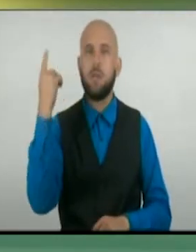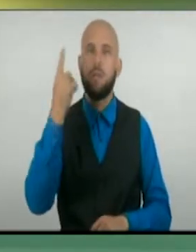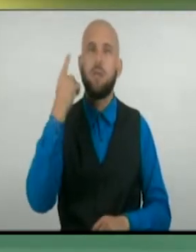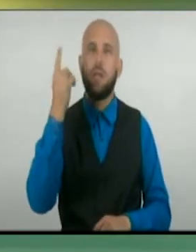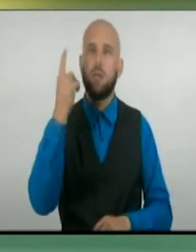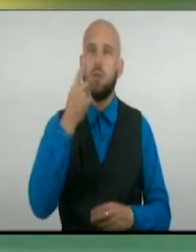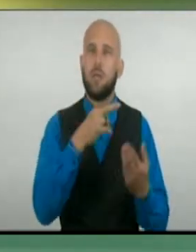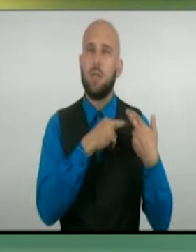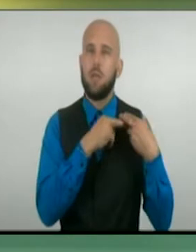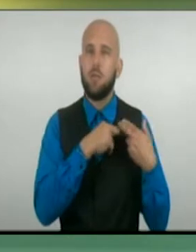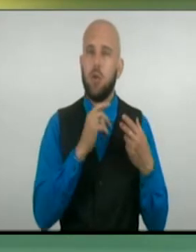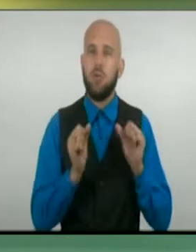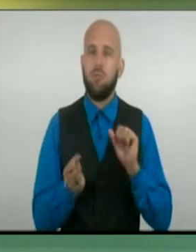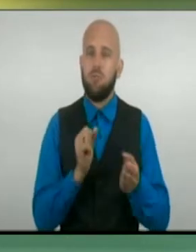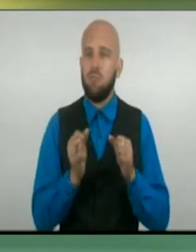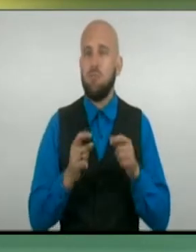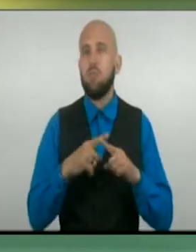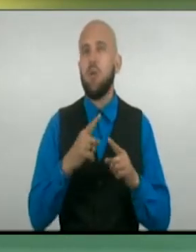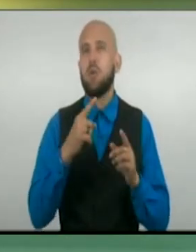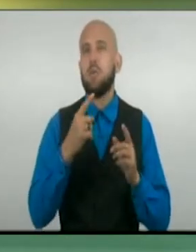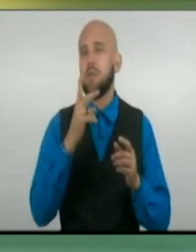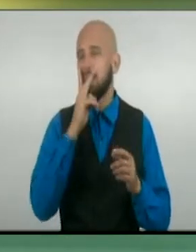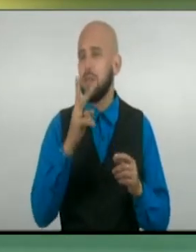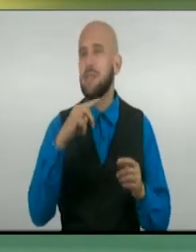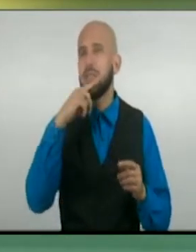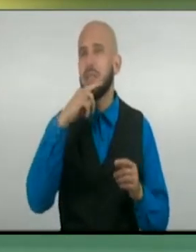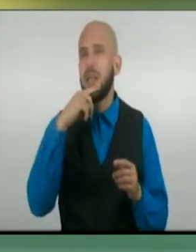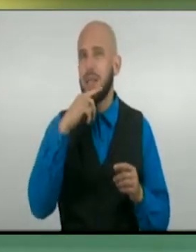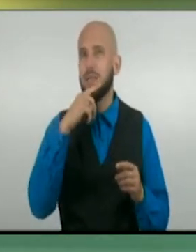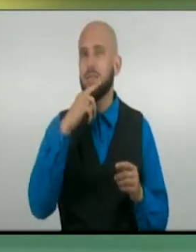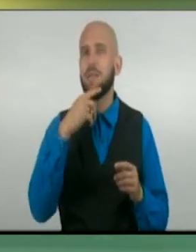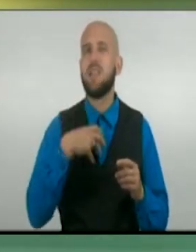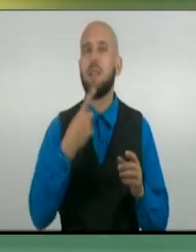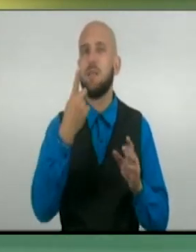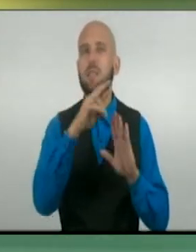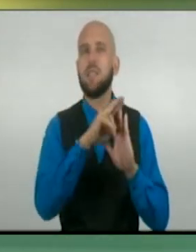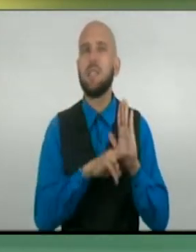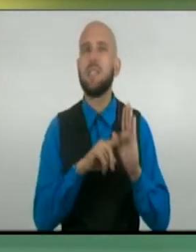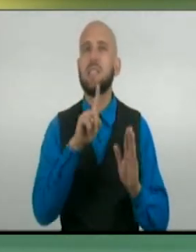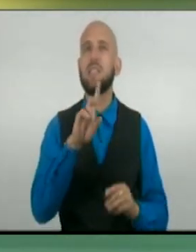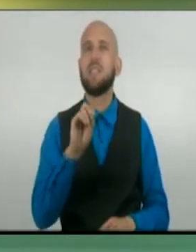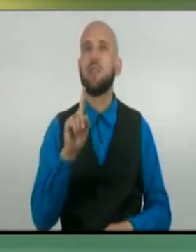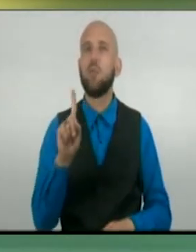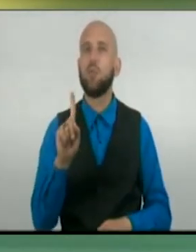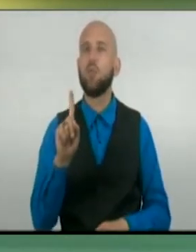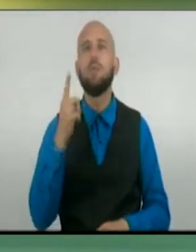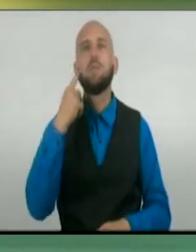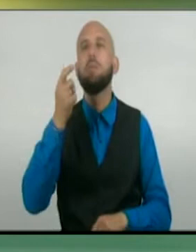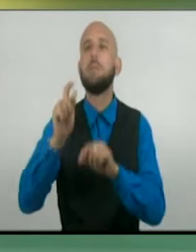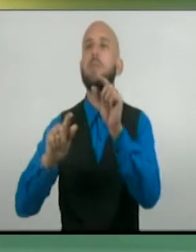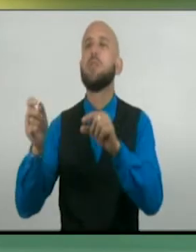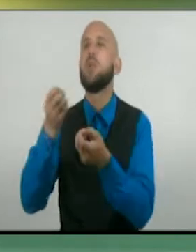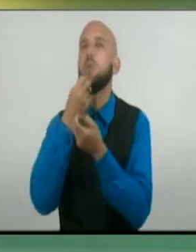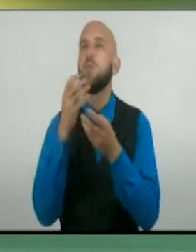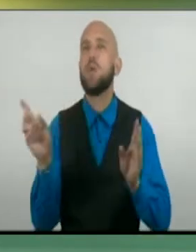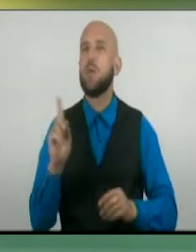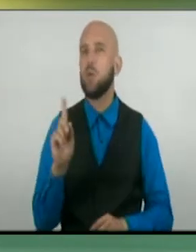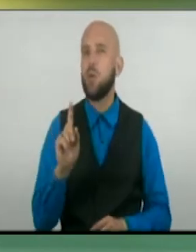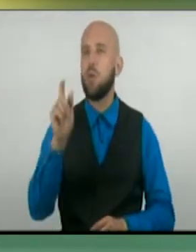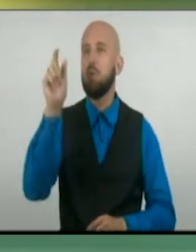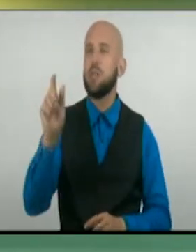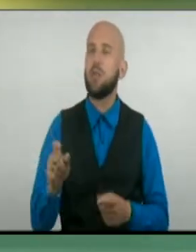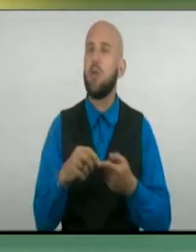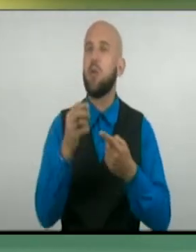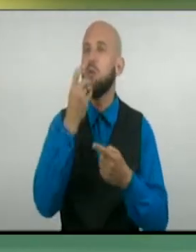regulador de el programa la resolución 101 que es la selección del donante donde establece todos los requisitos que